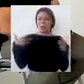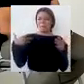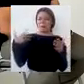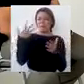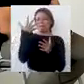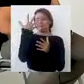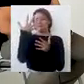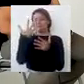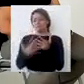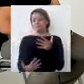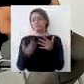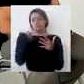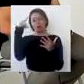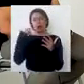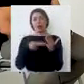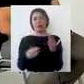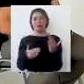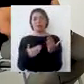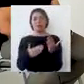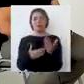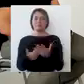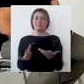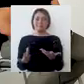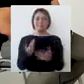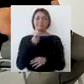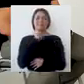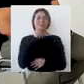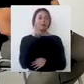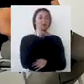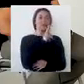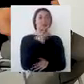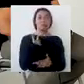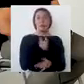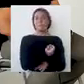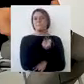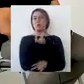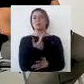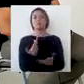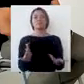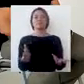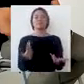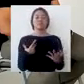leer. Volviendo a la pregunta que me haces, que es sobre el cómic